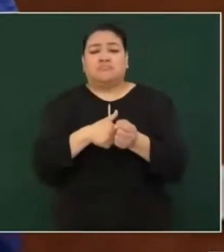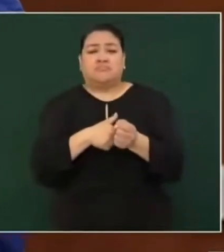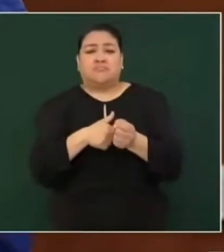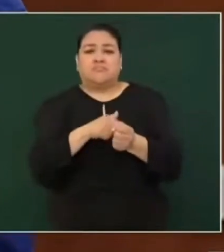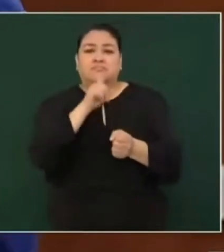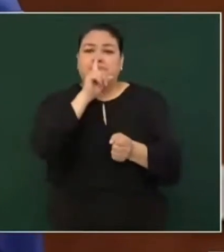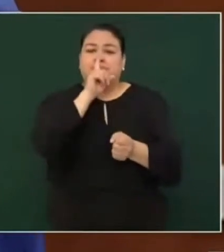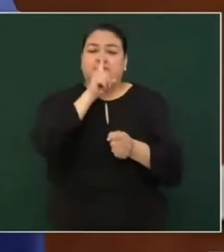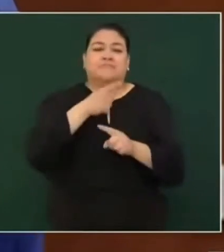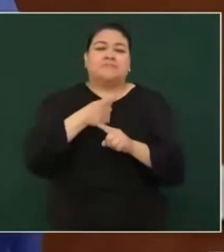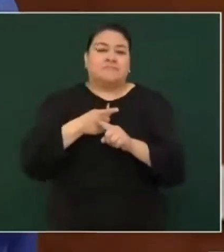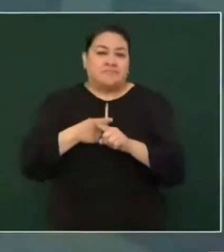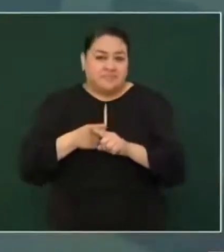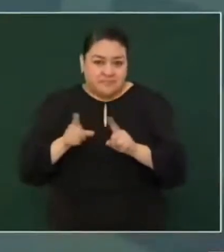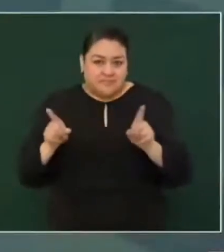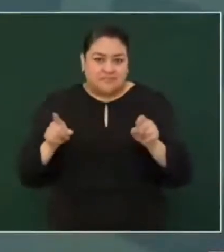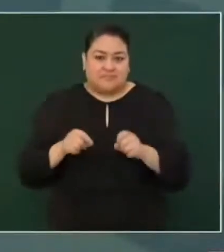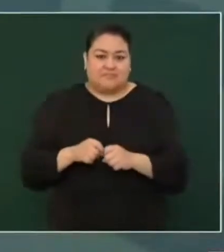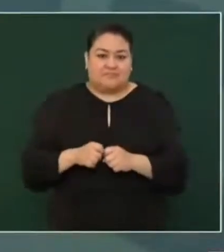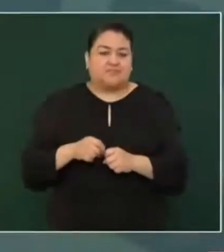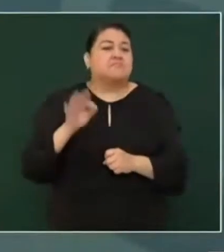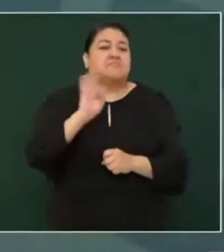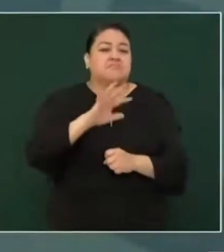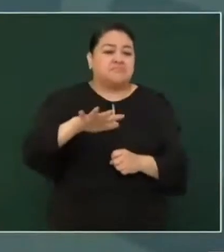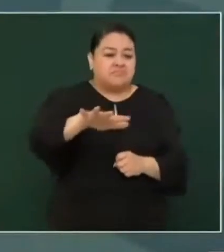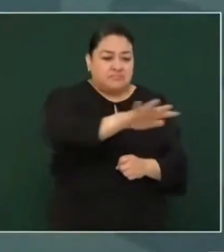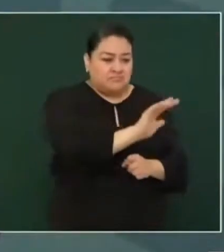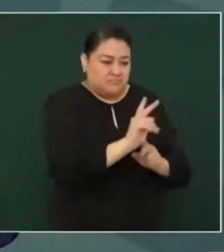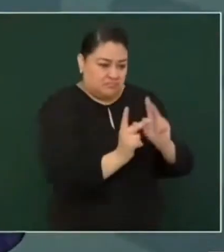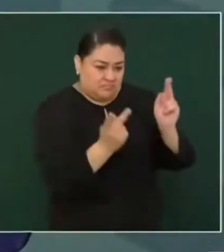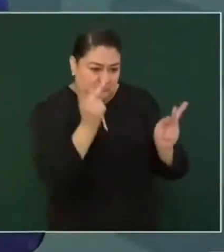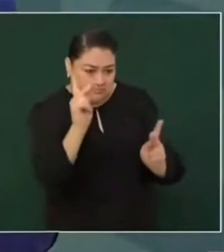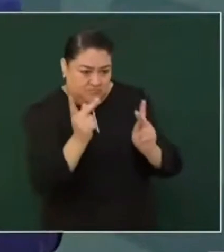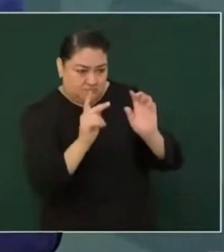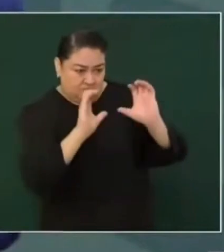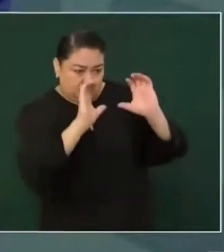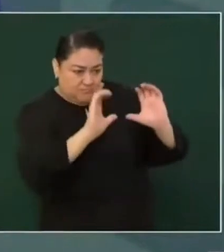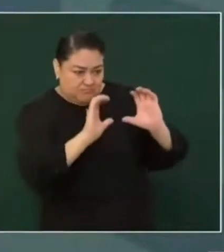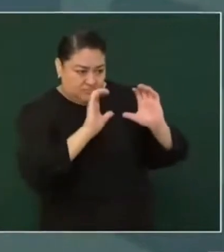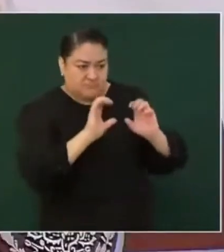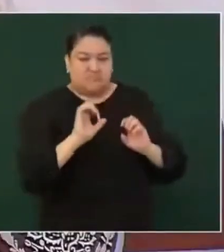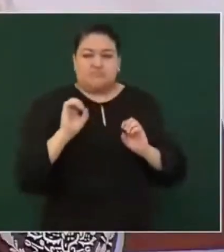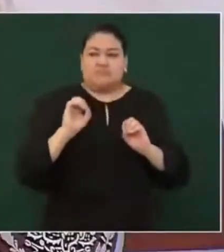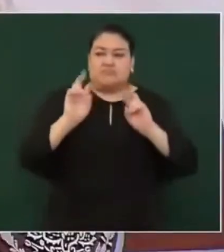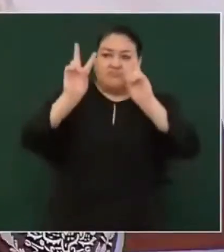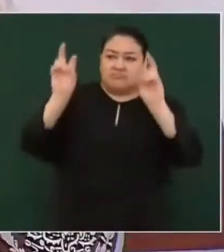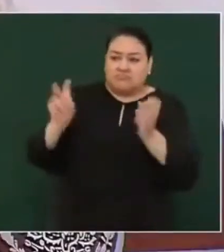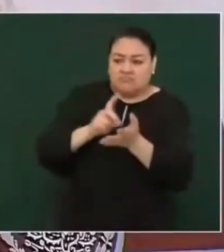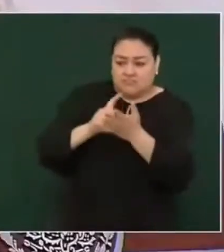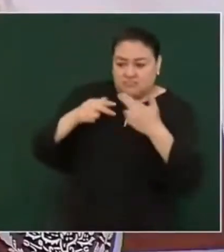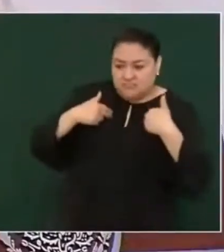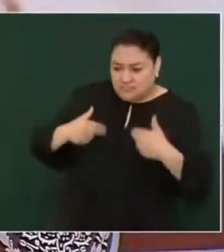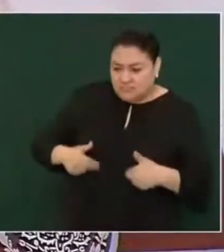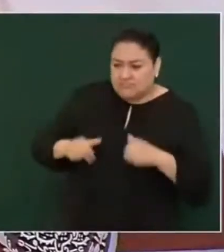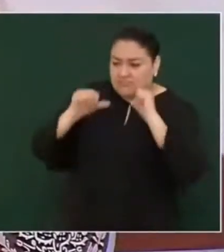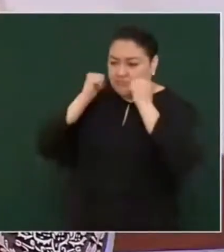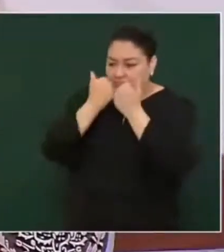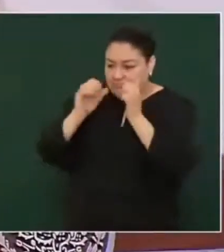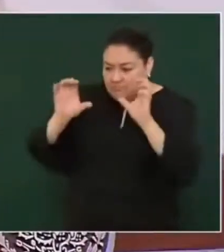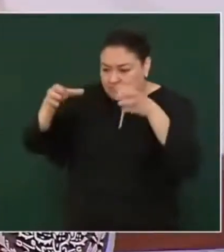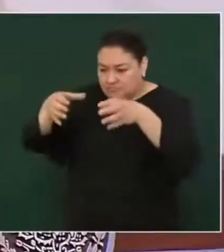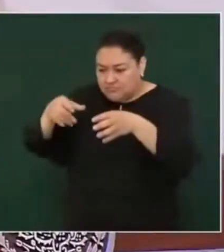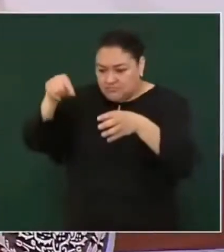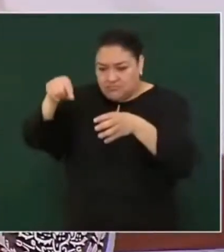para lo ecológico, para derechos humanos, pero